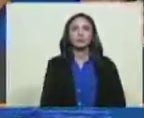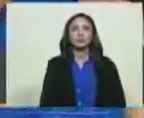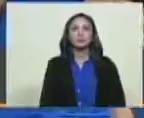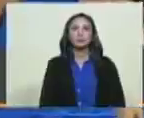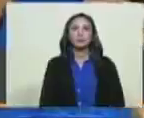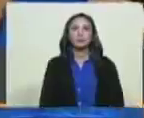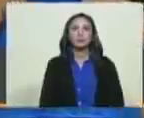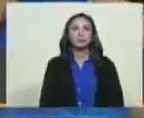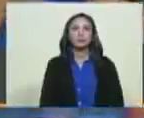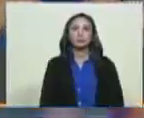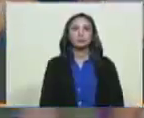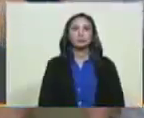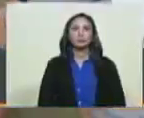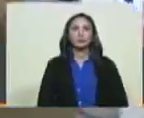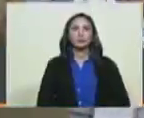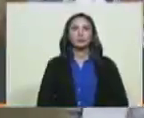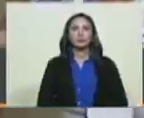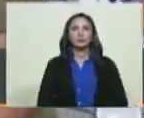pero también